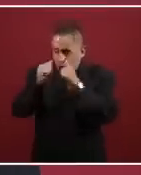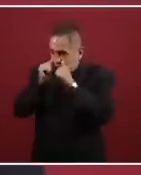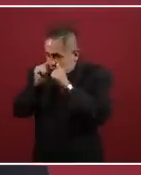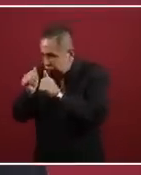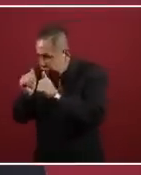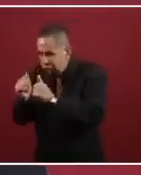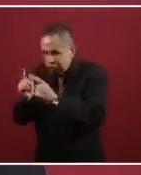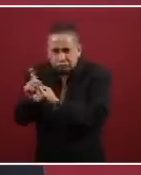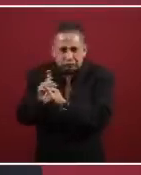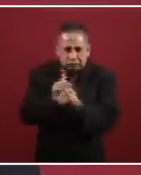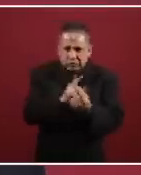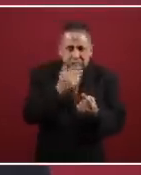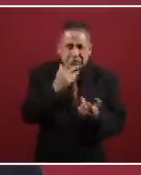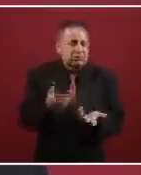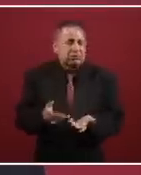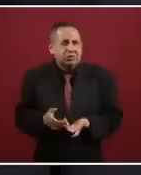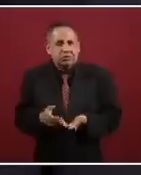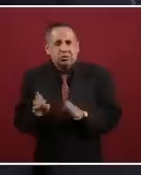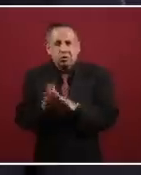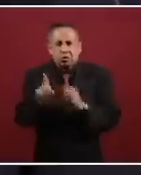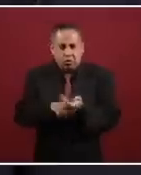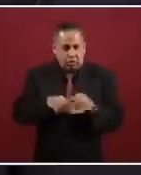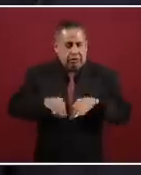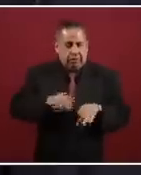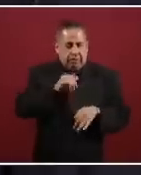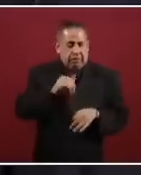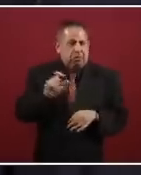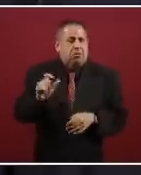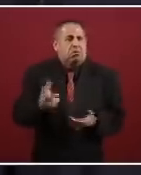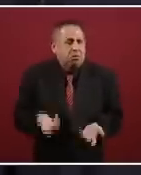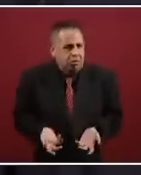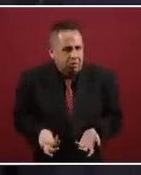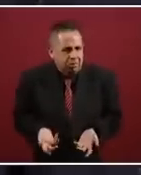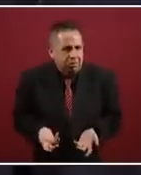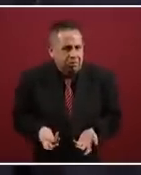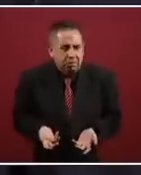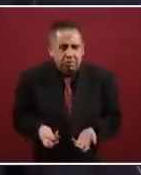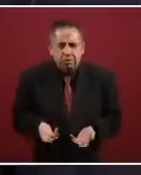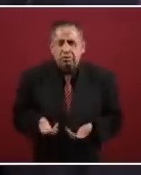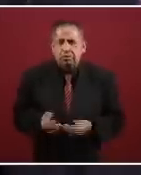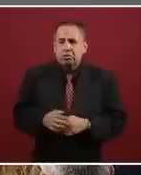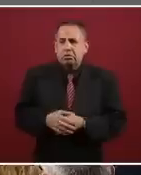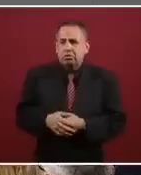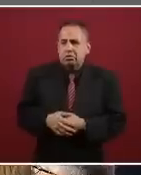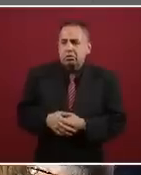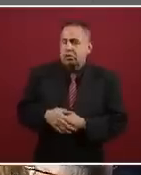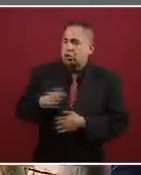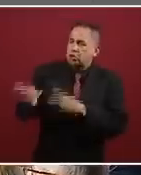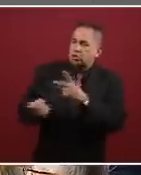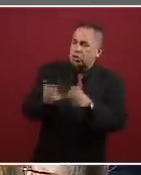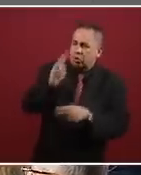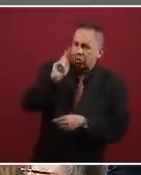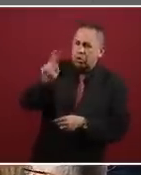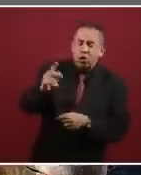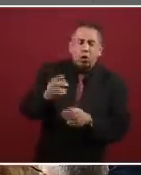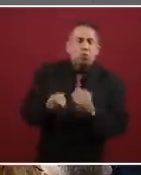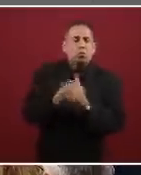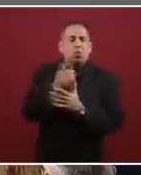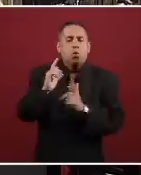uno o cuándo trabaja uno? Pues. Me tocó verlo en Nuevo Laredo, cuando